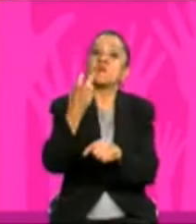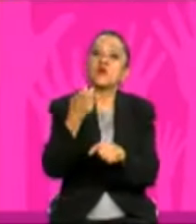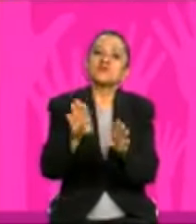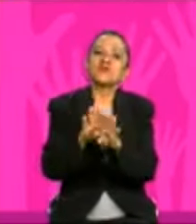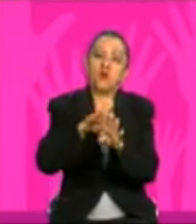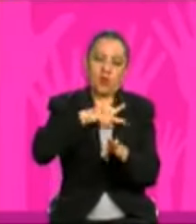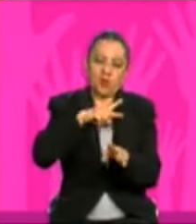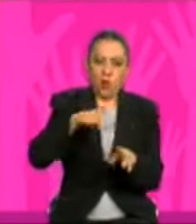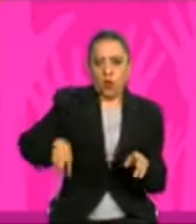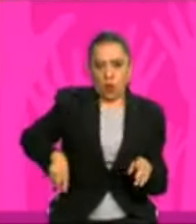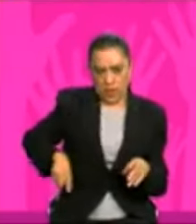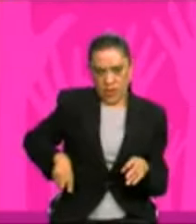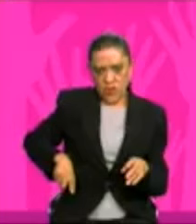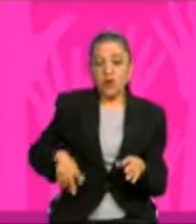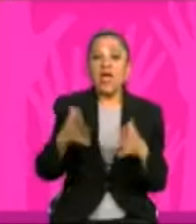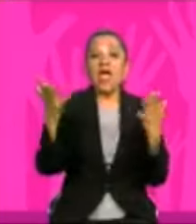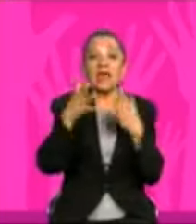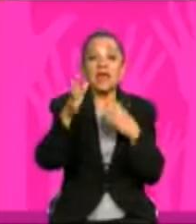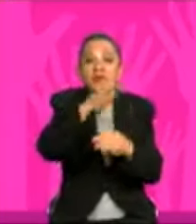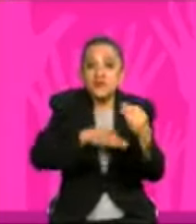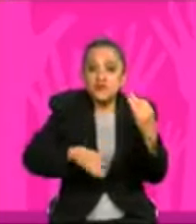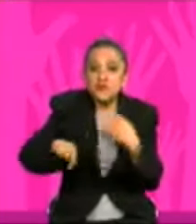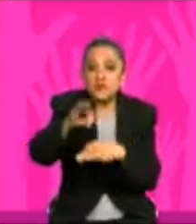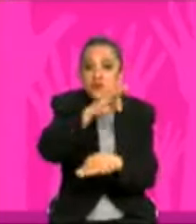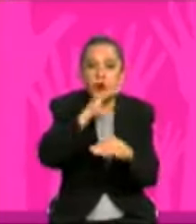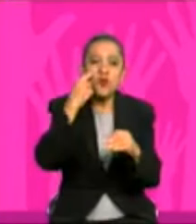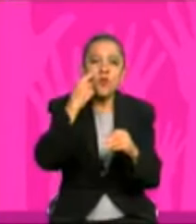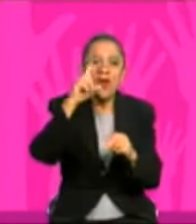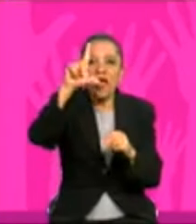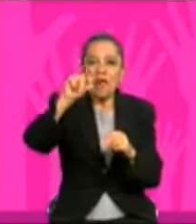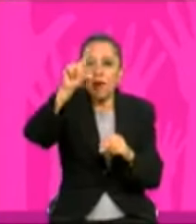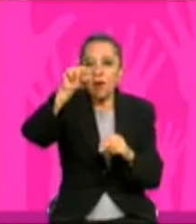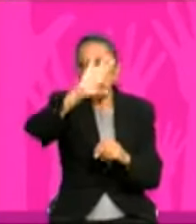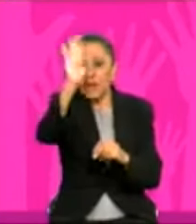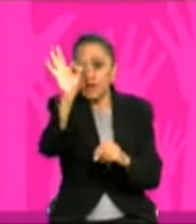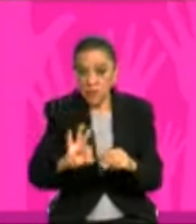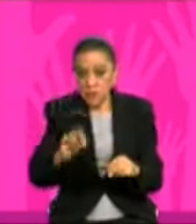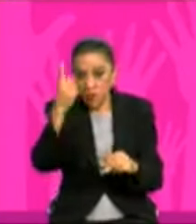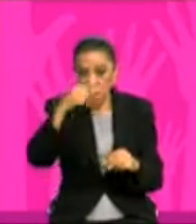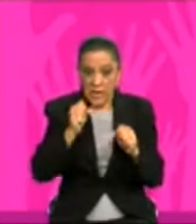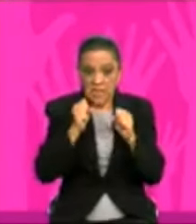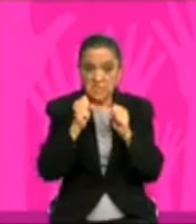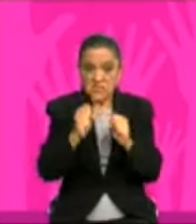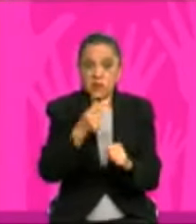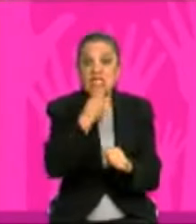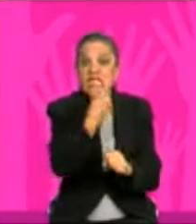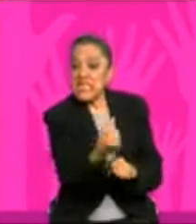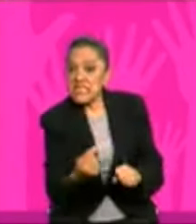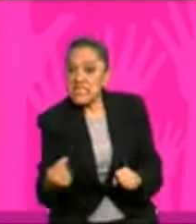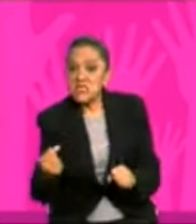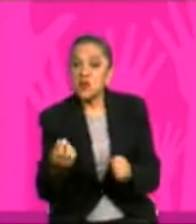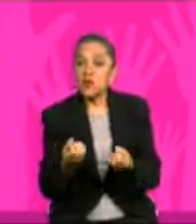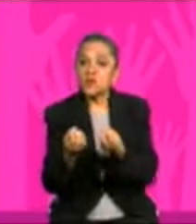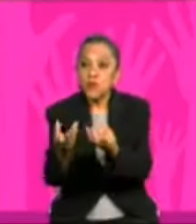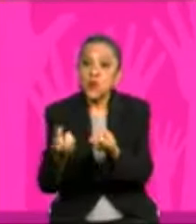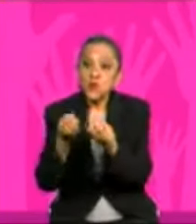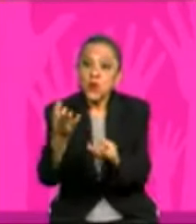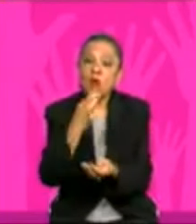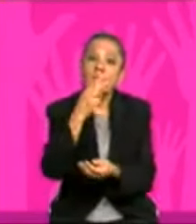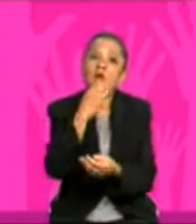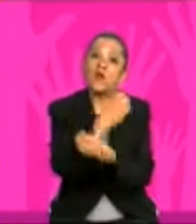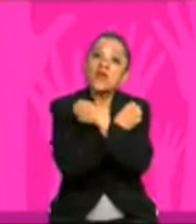gobernadora vamos a realizar todos los ejercicios de medición necesarias para asegurarnos que los niños estén recibiendo la mejor